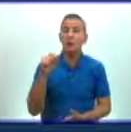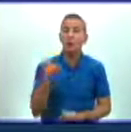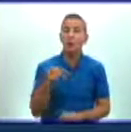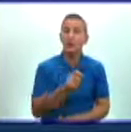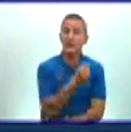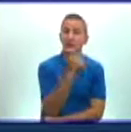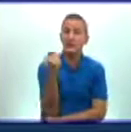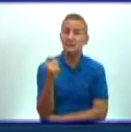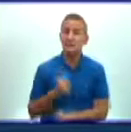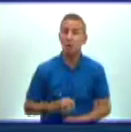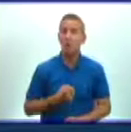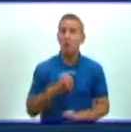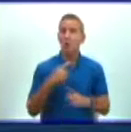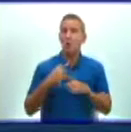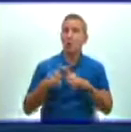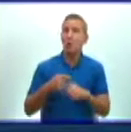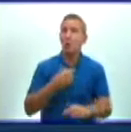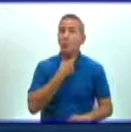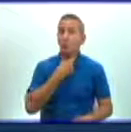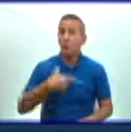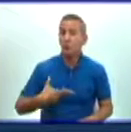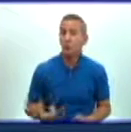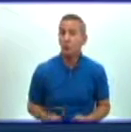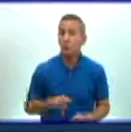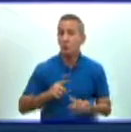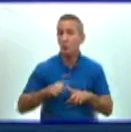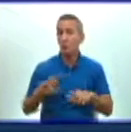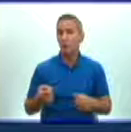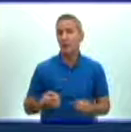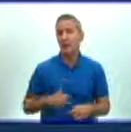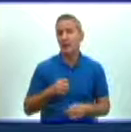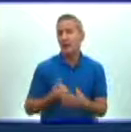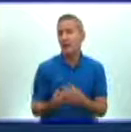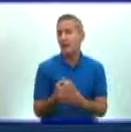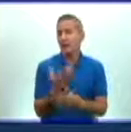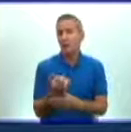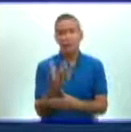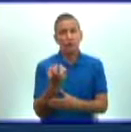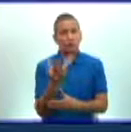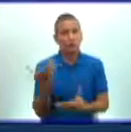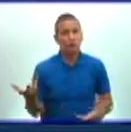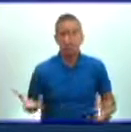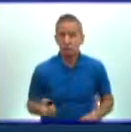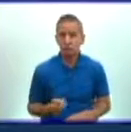por su ejemplo, porque él es un surtidor de virtudes.